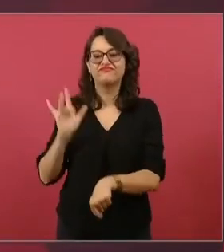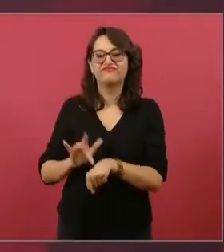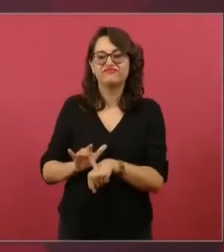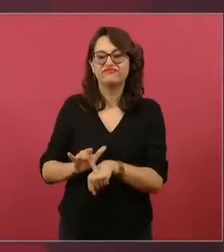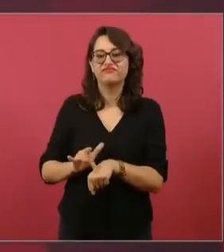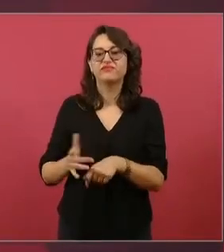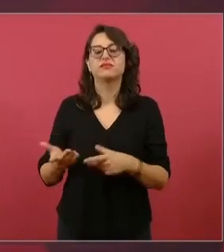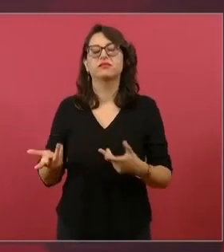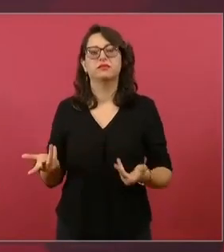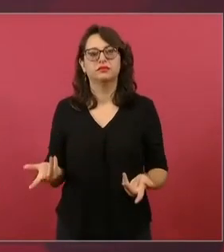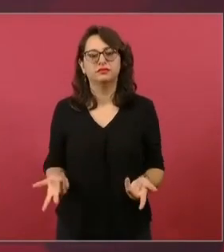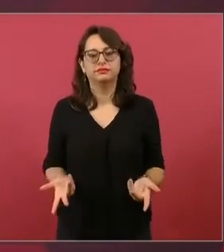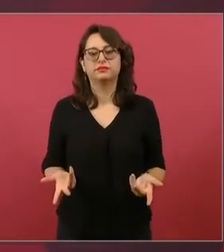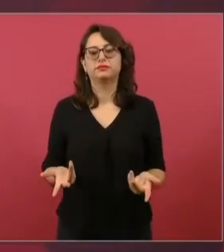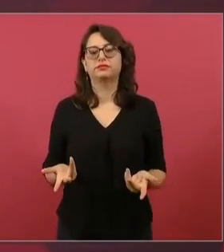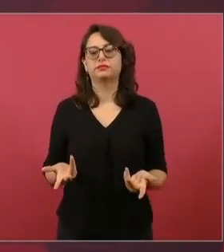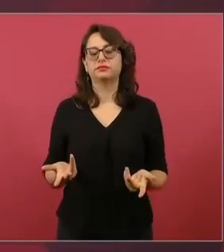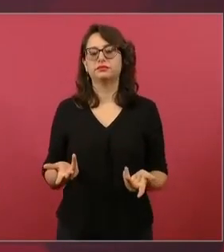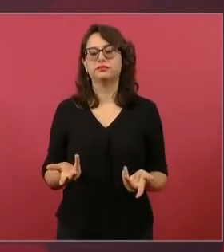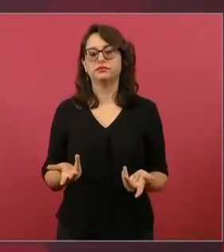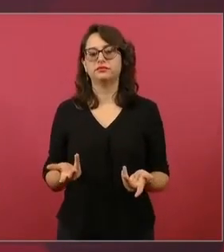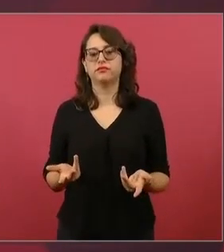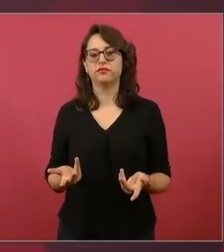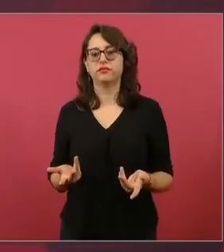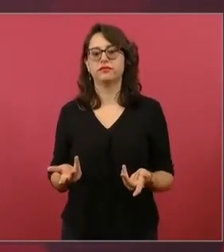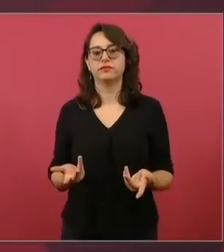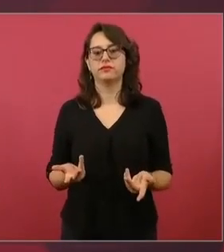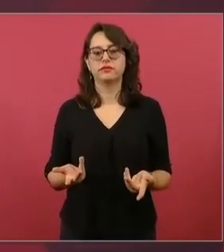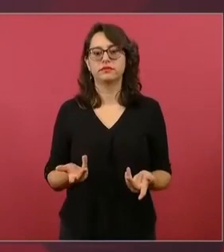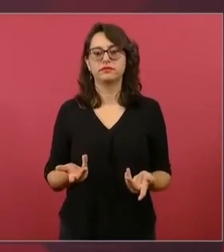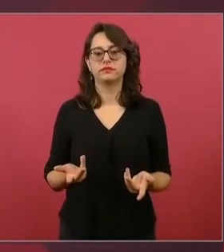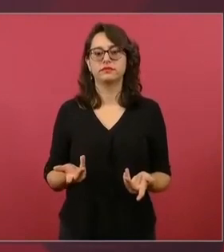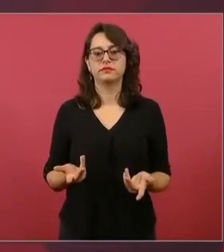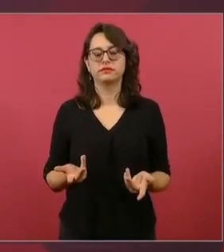y también donde ha habido